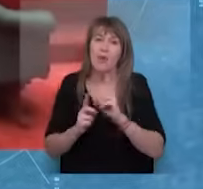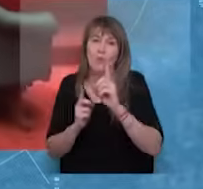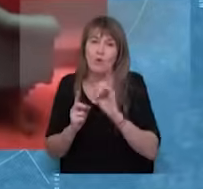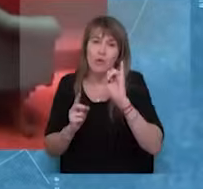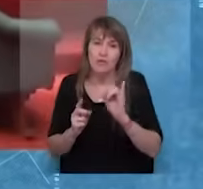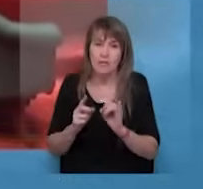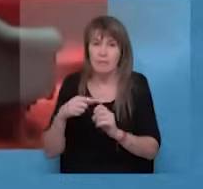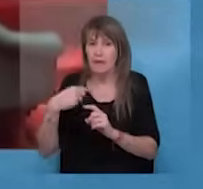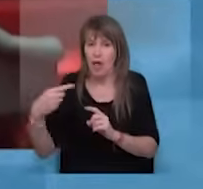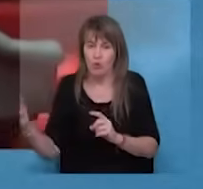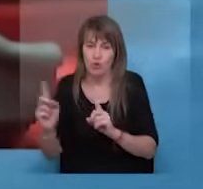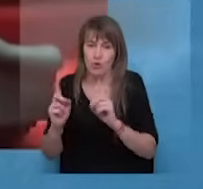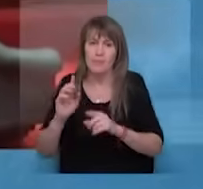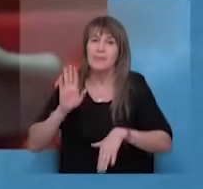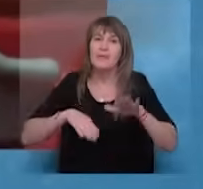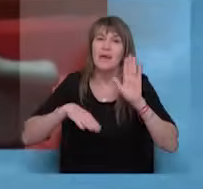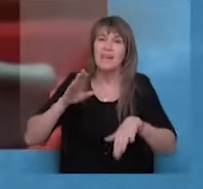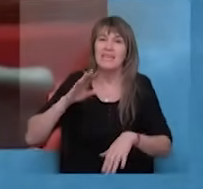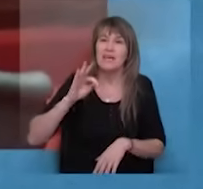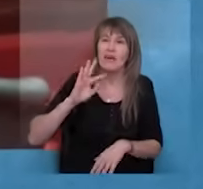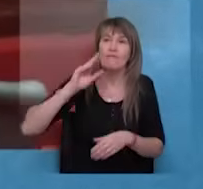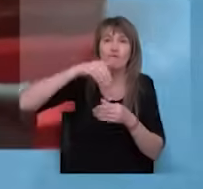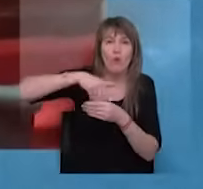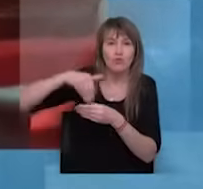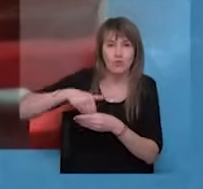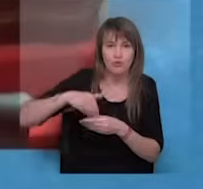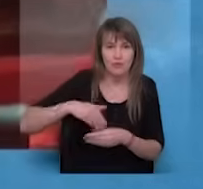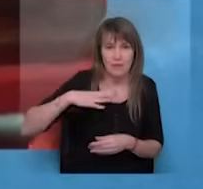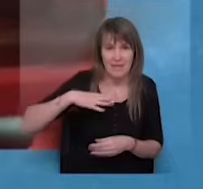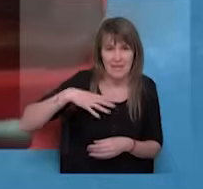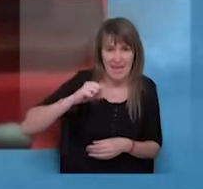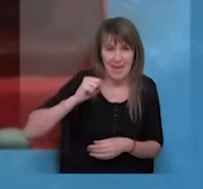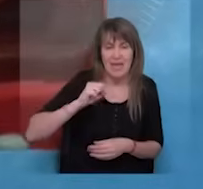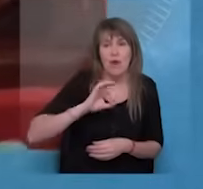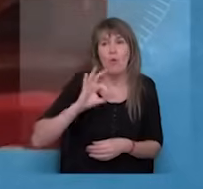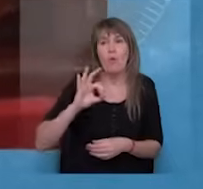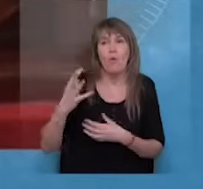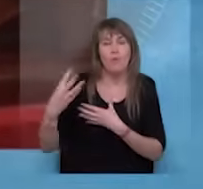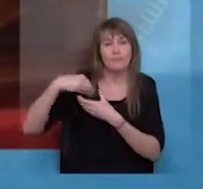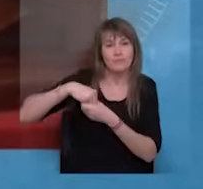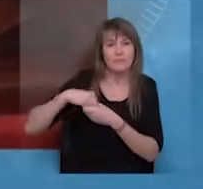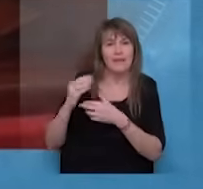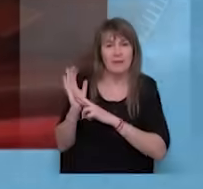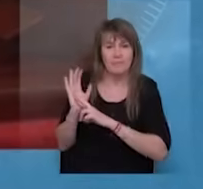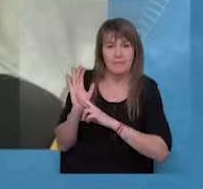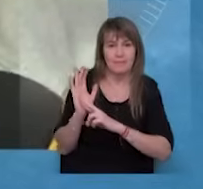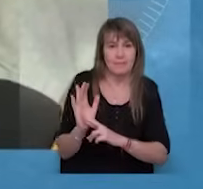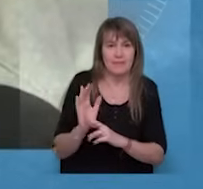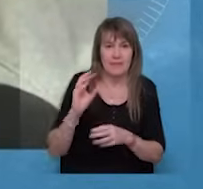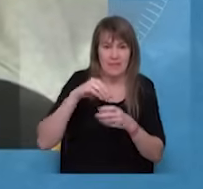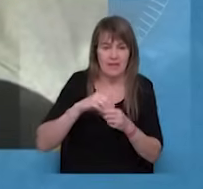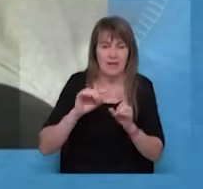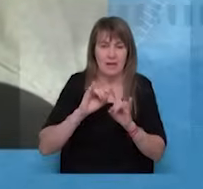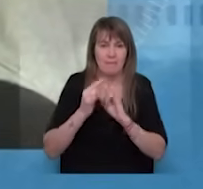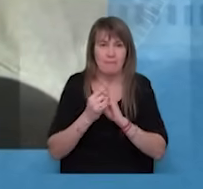verdad en función de los votos obtenidos en la interna o de que ya tengan este representación parlamentaria así como